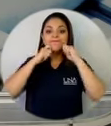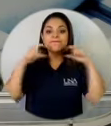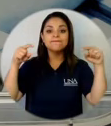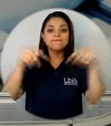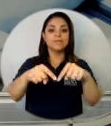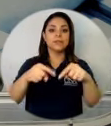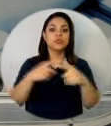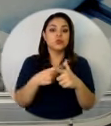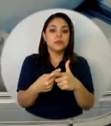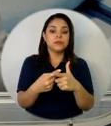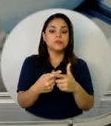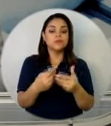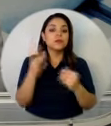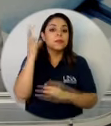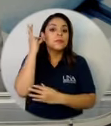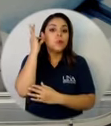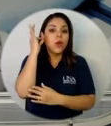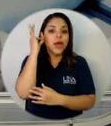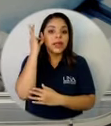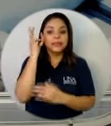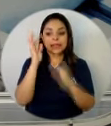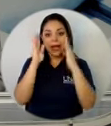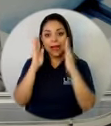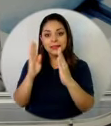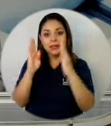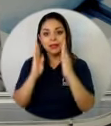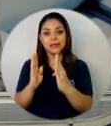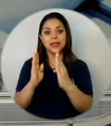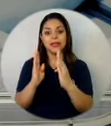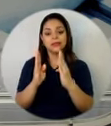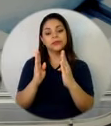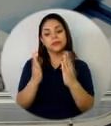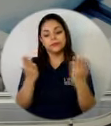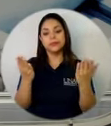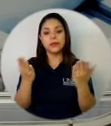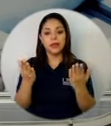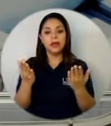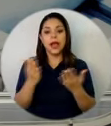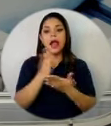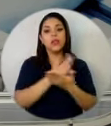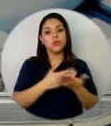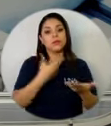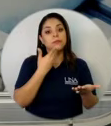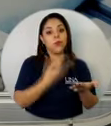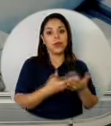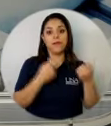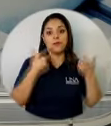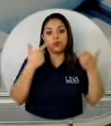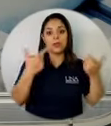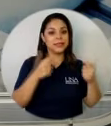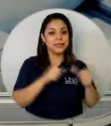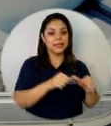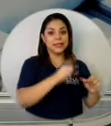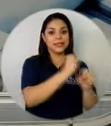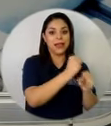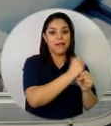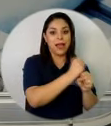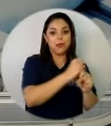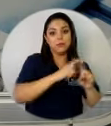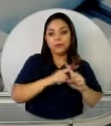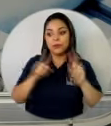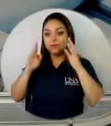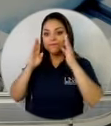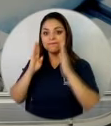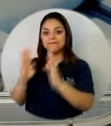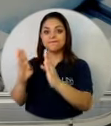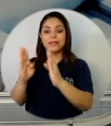clases presenciales, entonces muchas mujeres tuvieron que atender, ¿verdad?, las afortunadas que no perdieron el trabajo y pudieron trasladar